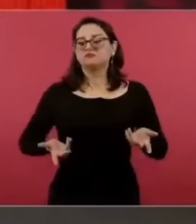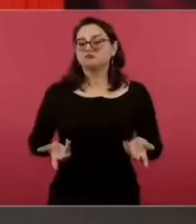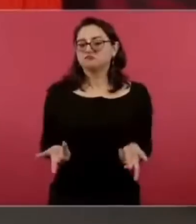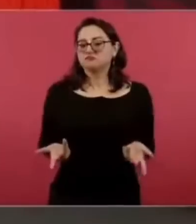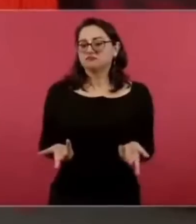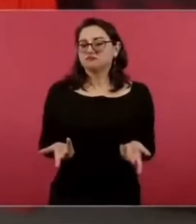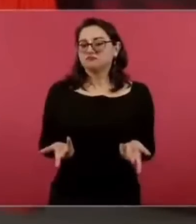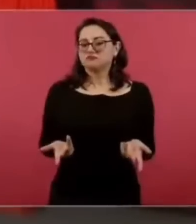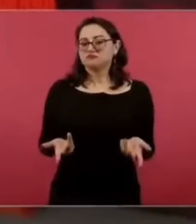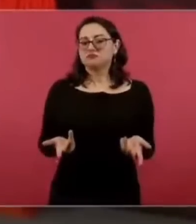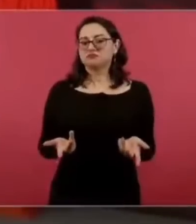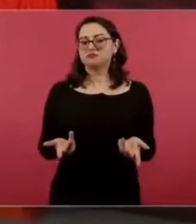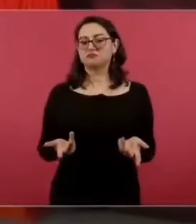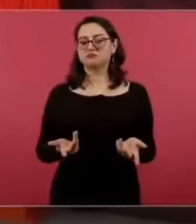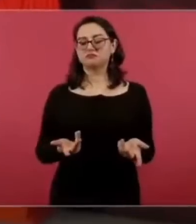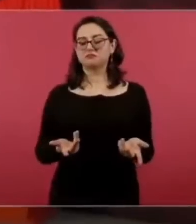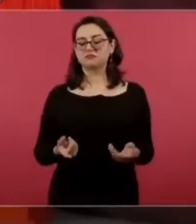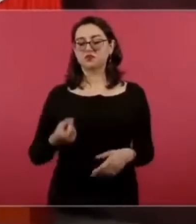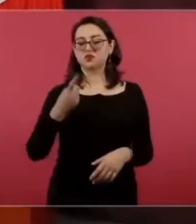es